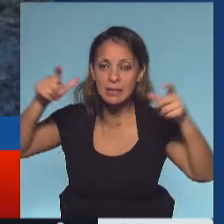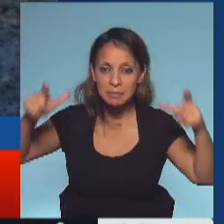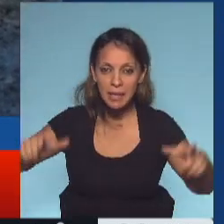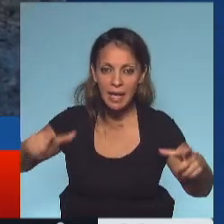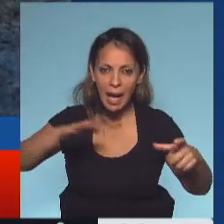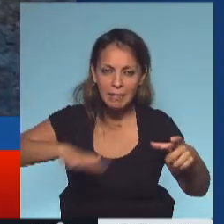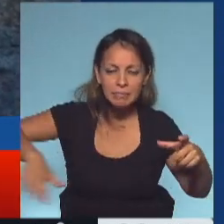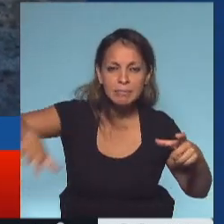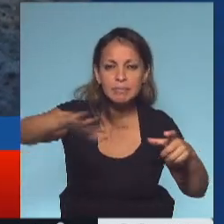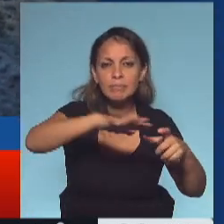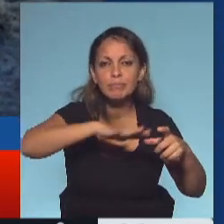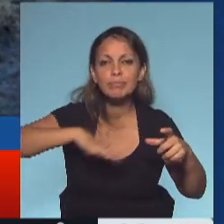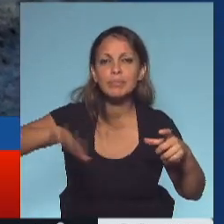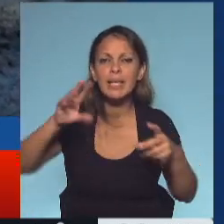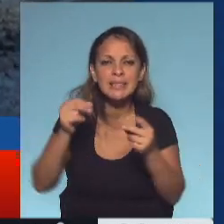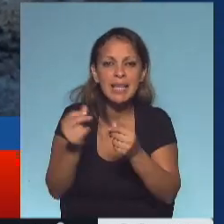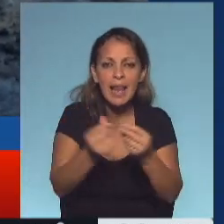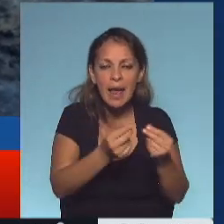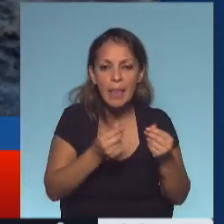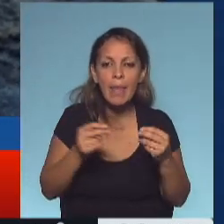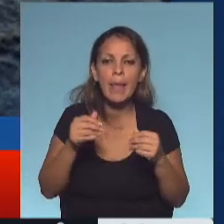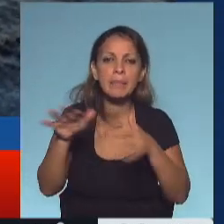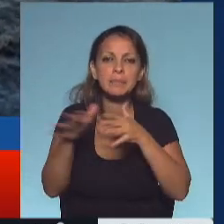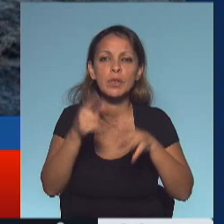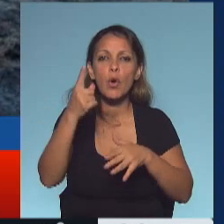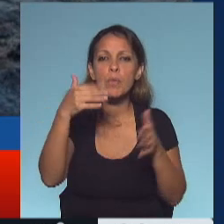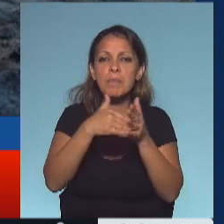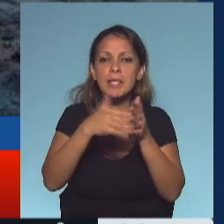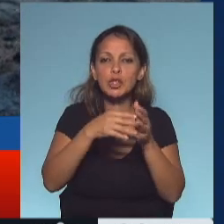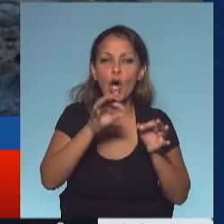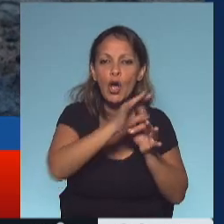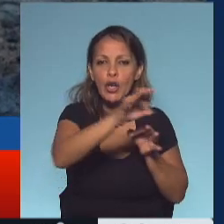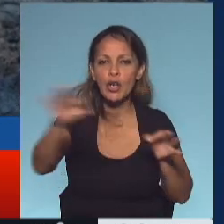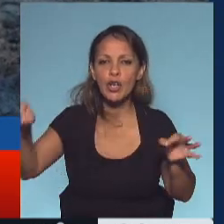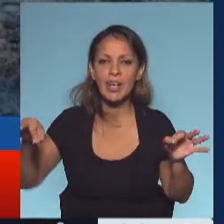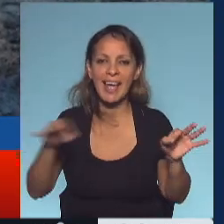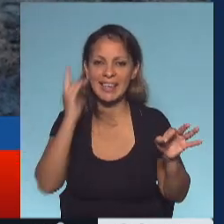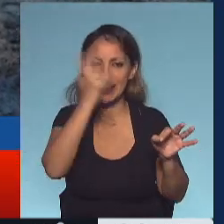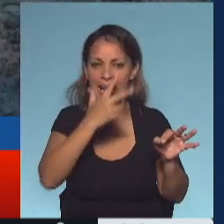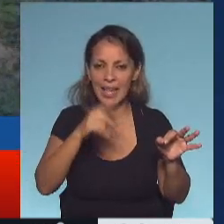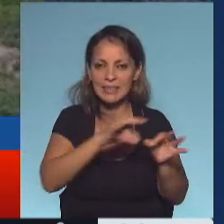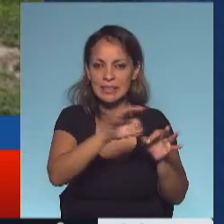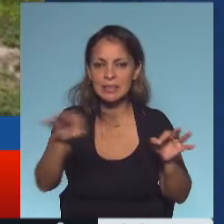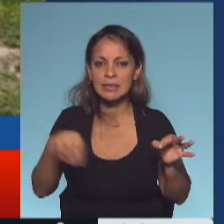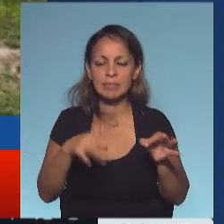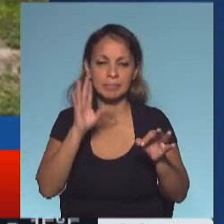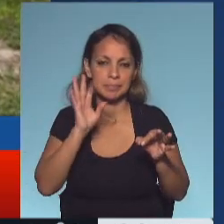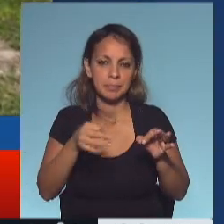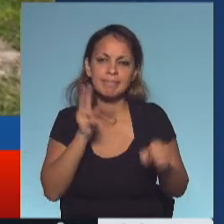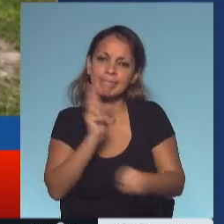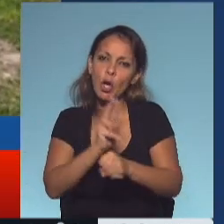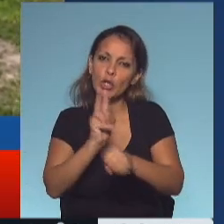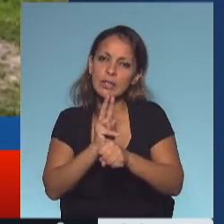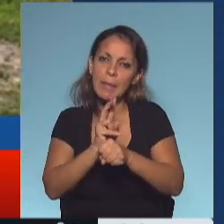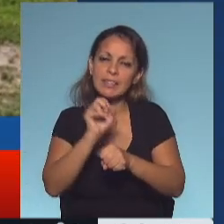es salada, superficie variable, tiene alrededor de 1 millón de hectáreas, considerado además un sitio clave para la conservación de